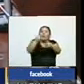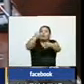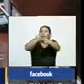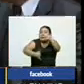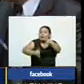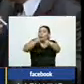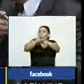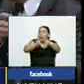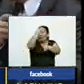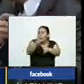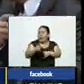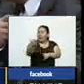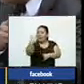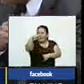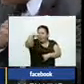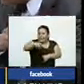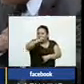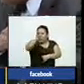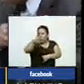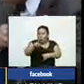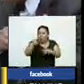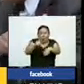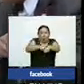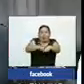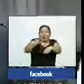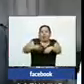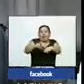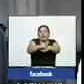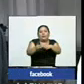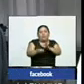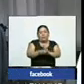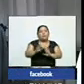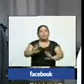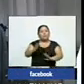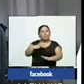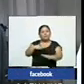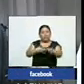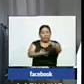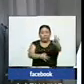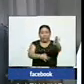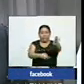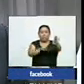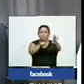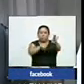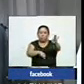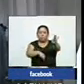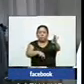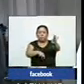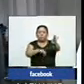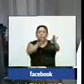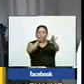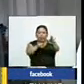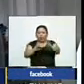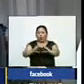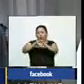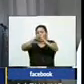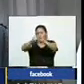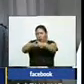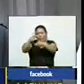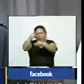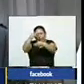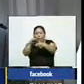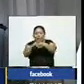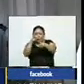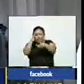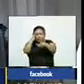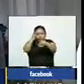de este mes y los diputados están contra el tiempo. Hay un dictamen favorable de la Comisión Política para atender